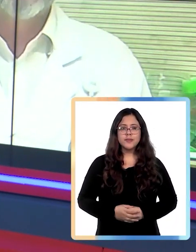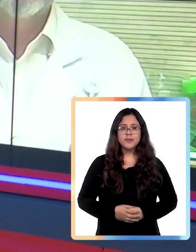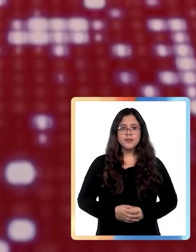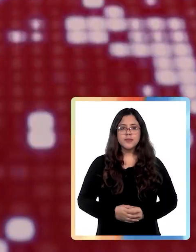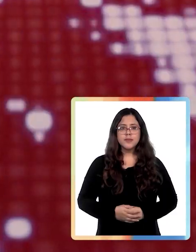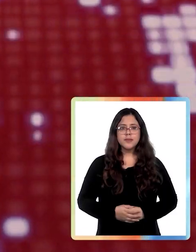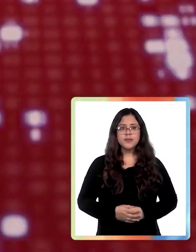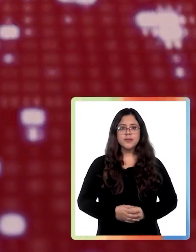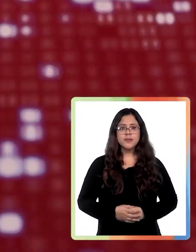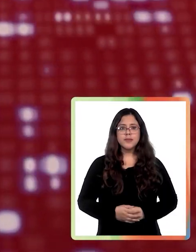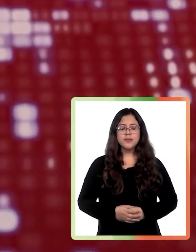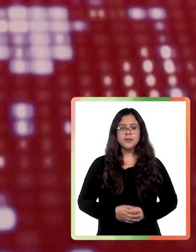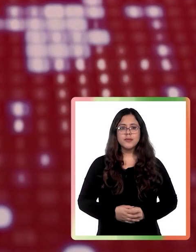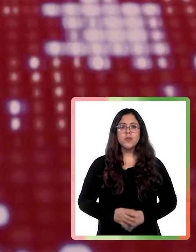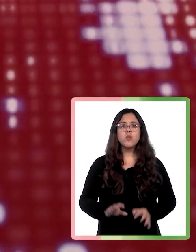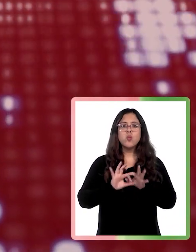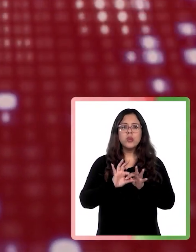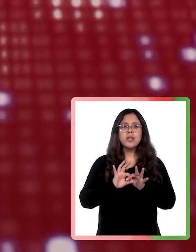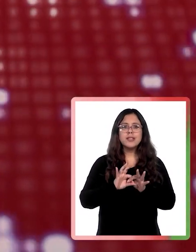Gracias.